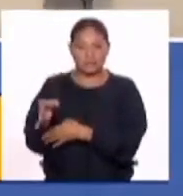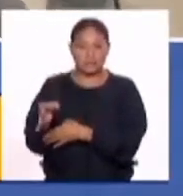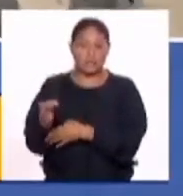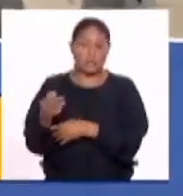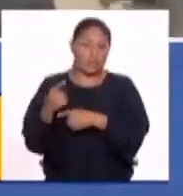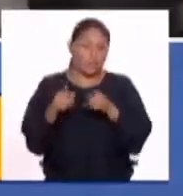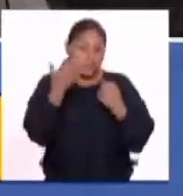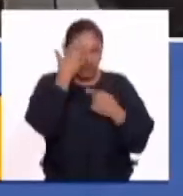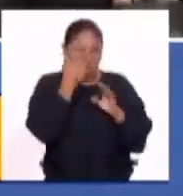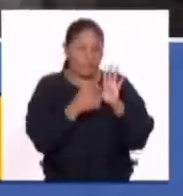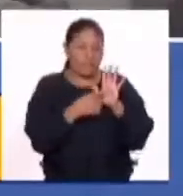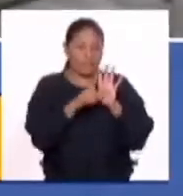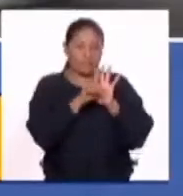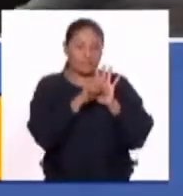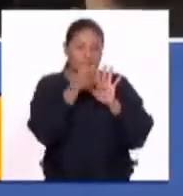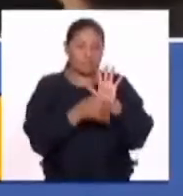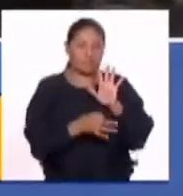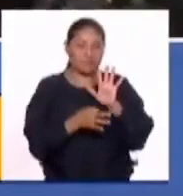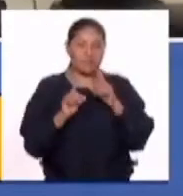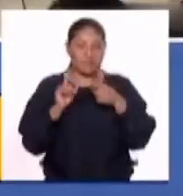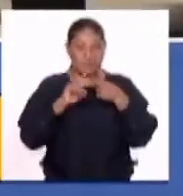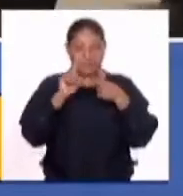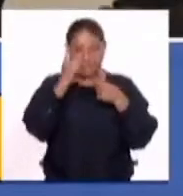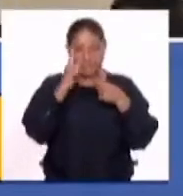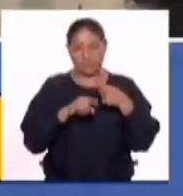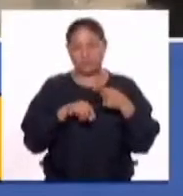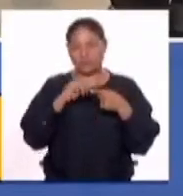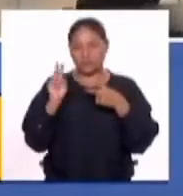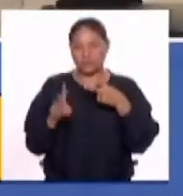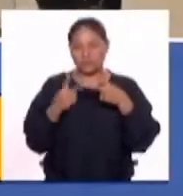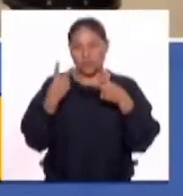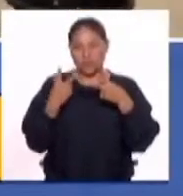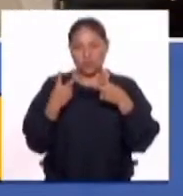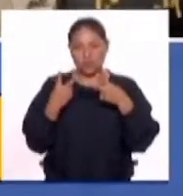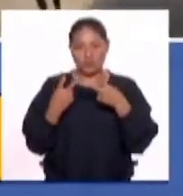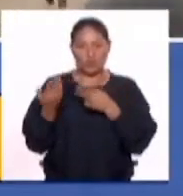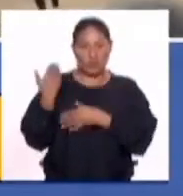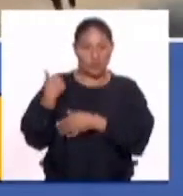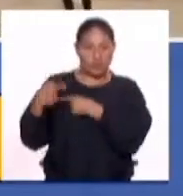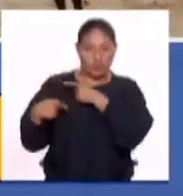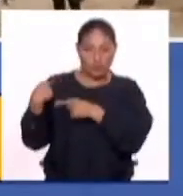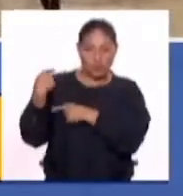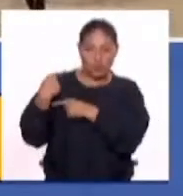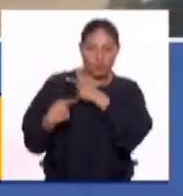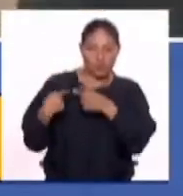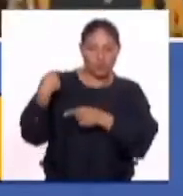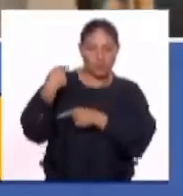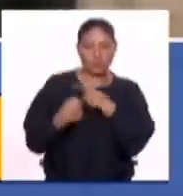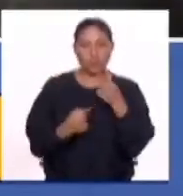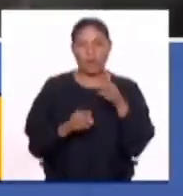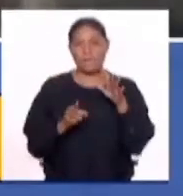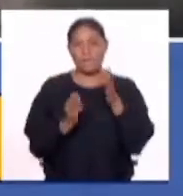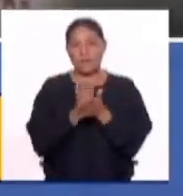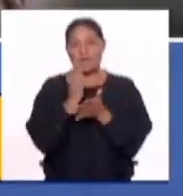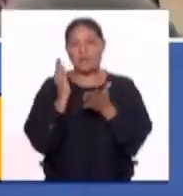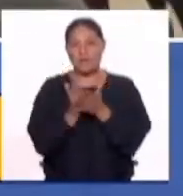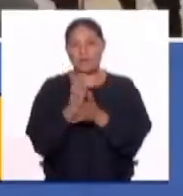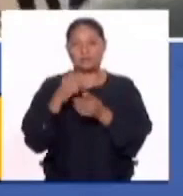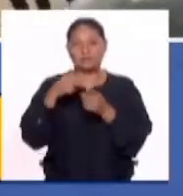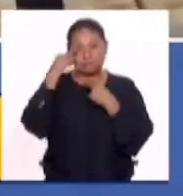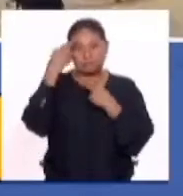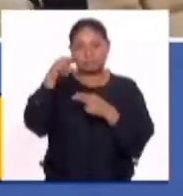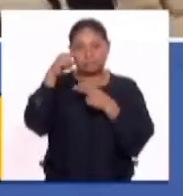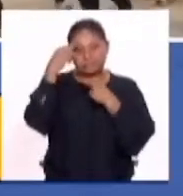manera legítima y segundo, además, se han visto pues una sucesión de hechos de violencia